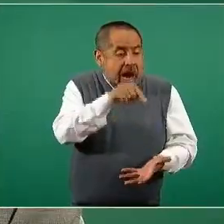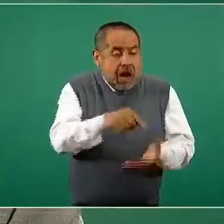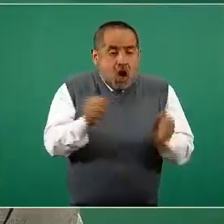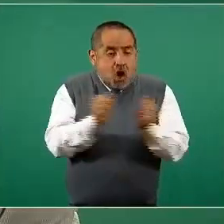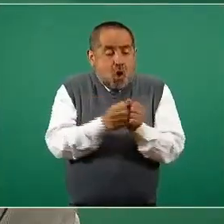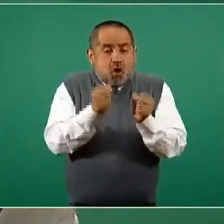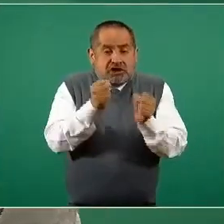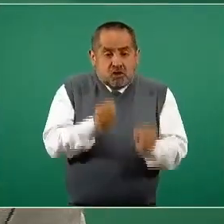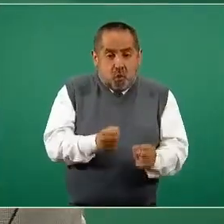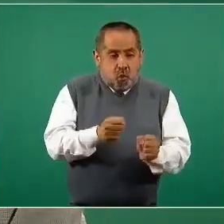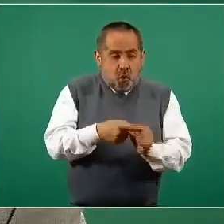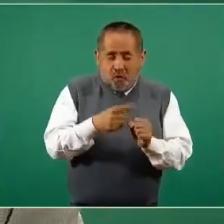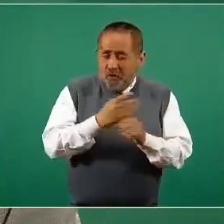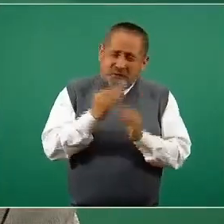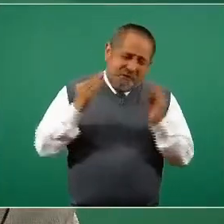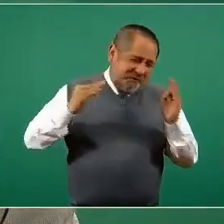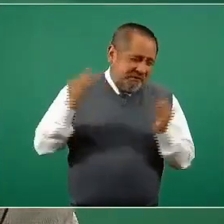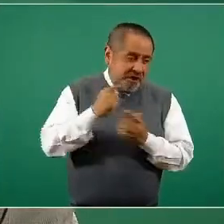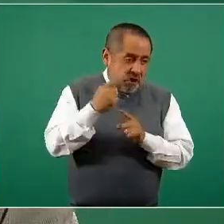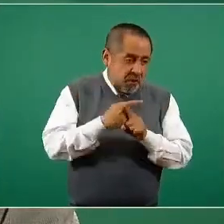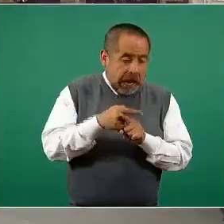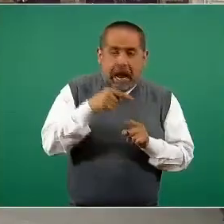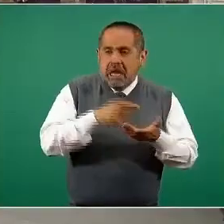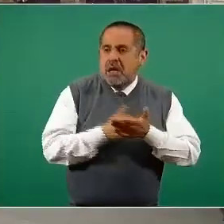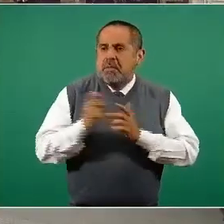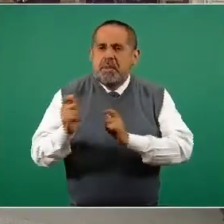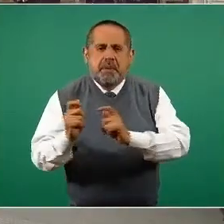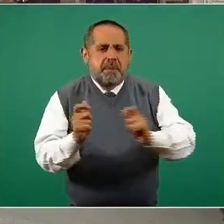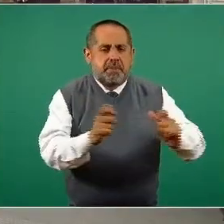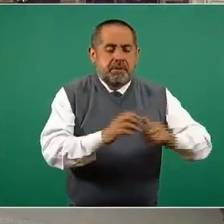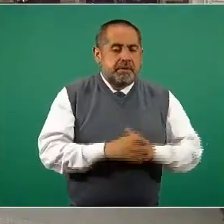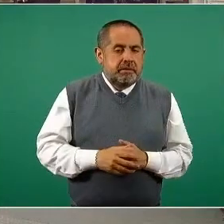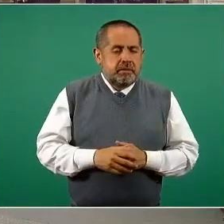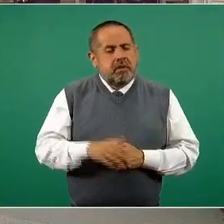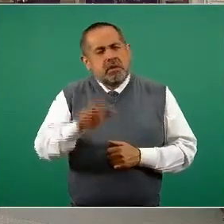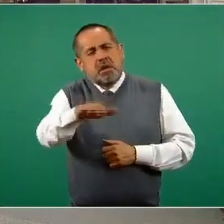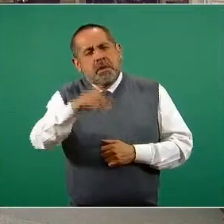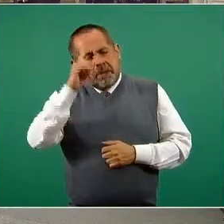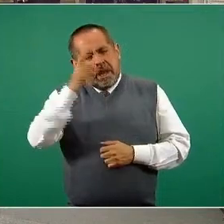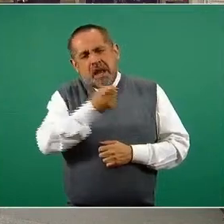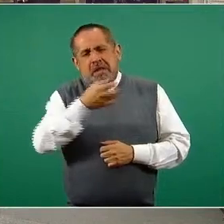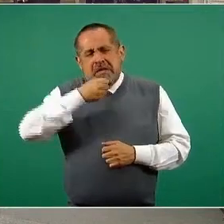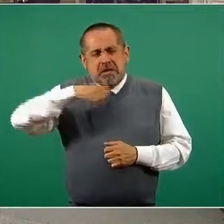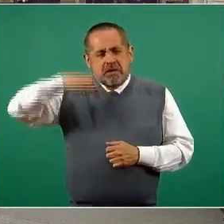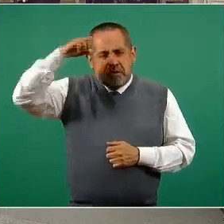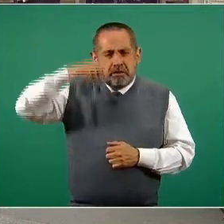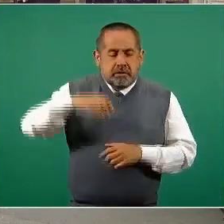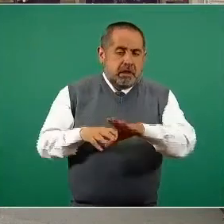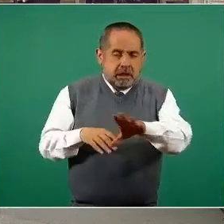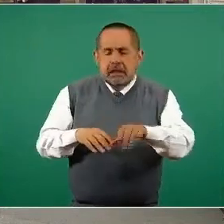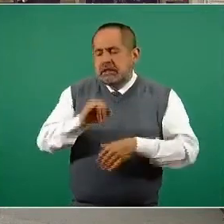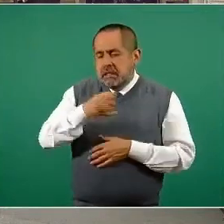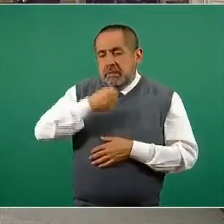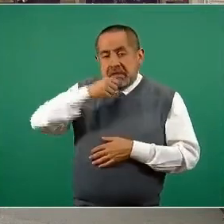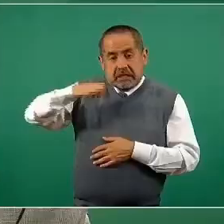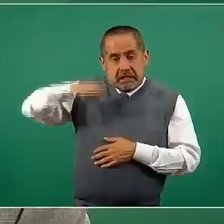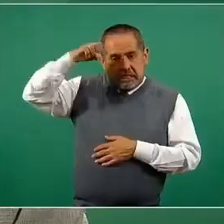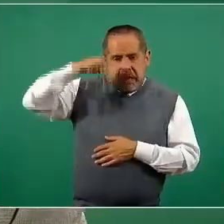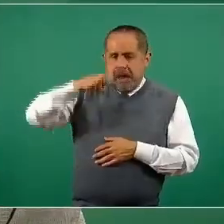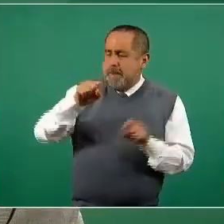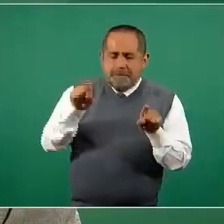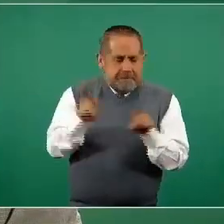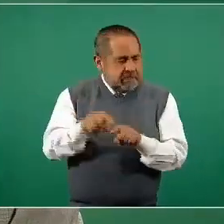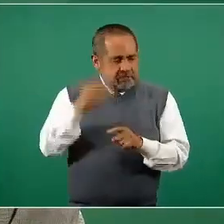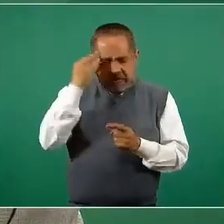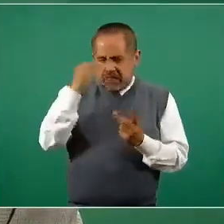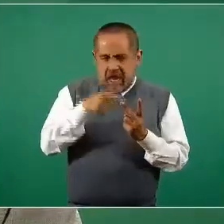condiciones seguras para la conservación de la vacuna. ¿Y esta vacuna sería para adultos mayores solamente? Para personas adultas mayores, que es el mismo